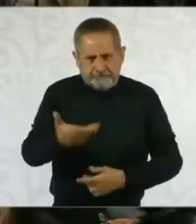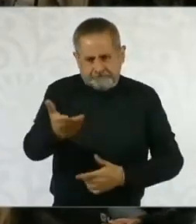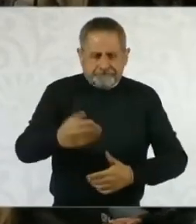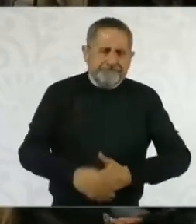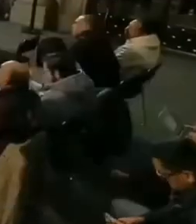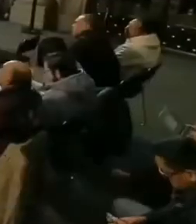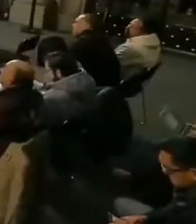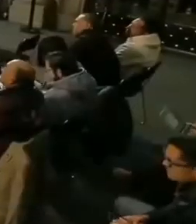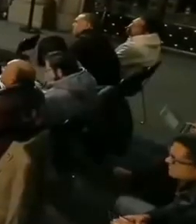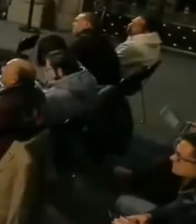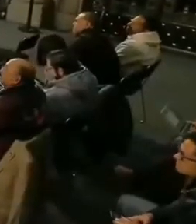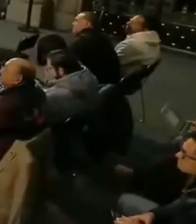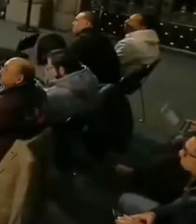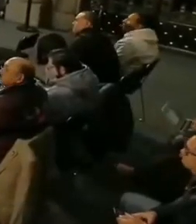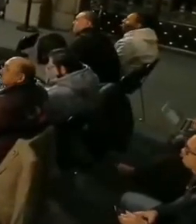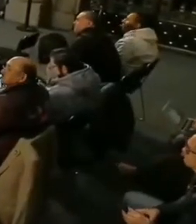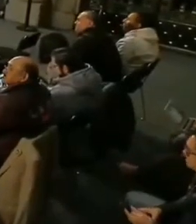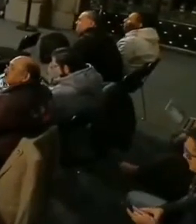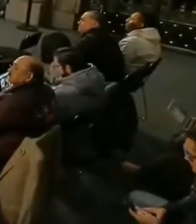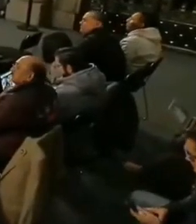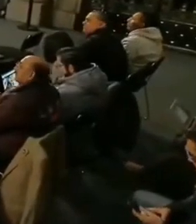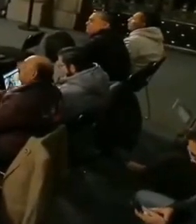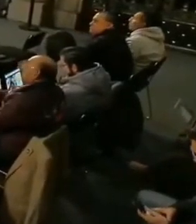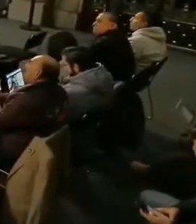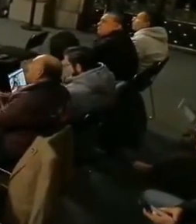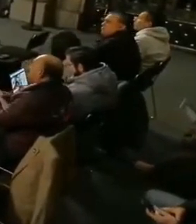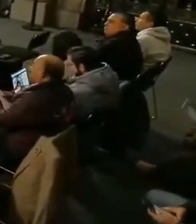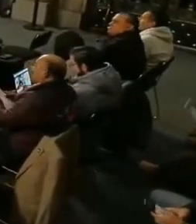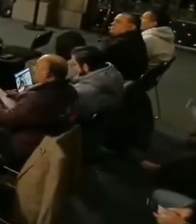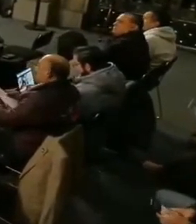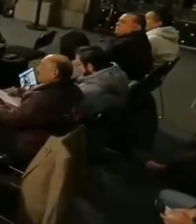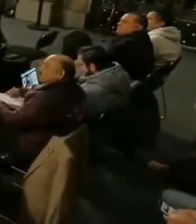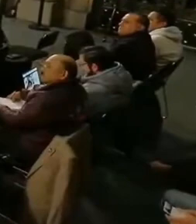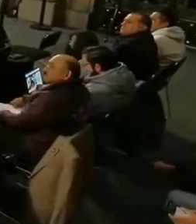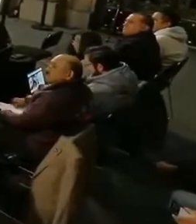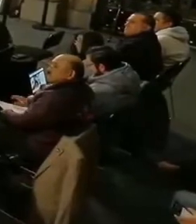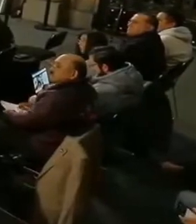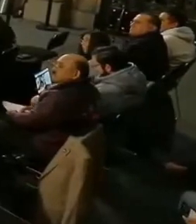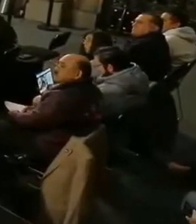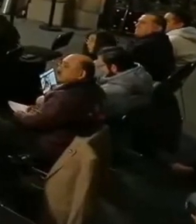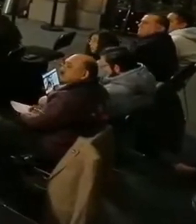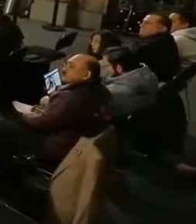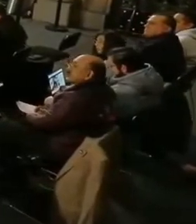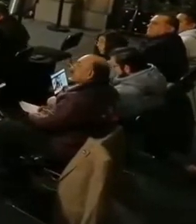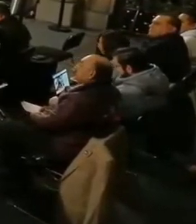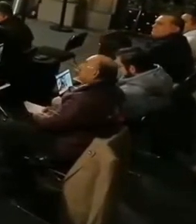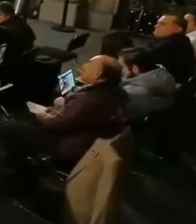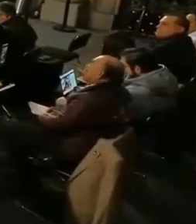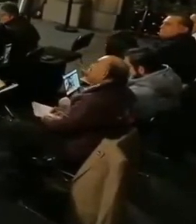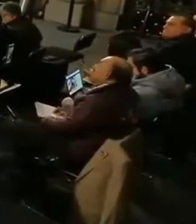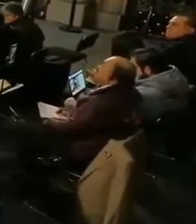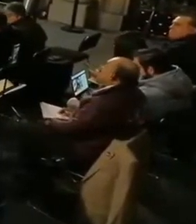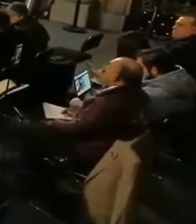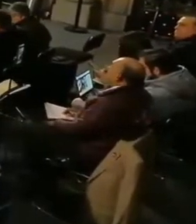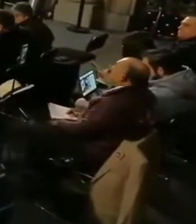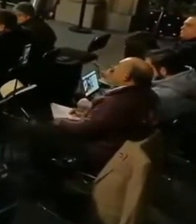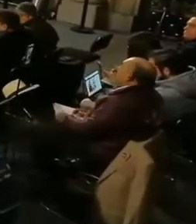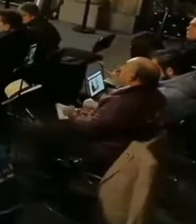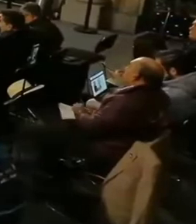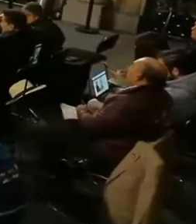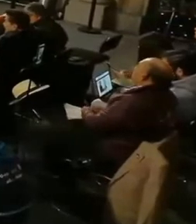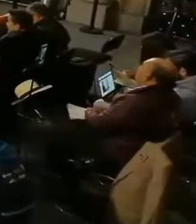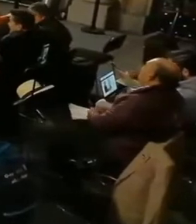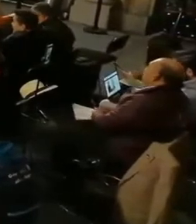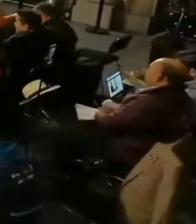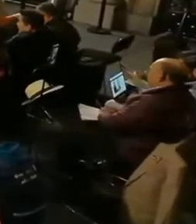Adelante. Sonora, sobre representados, Sonora en la mañanera. ¿Qué tal, Presidenta? Muy buenos días. Desearle primero